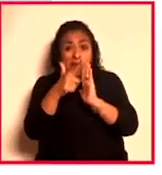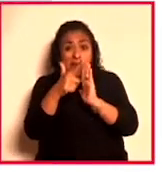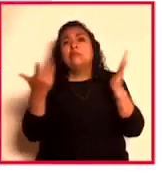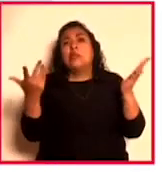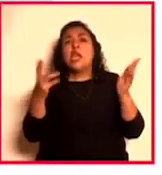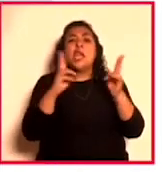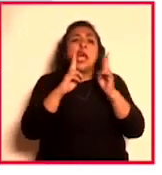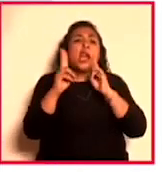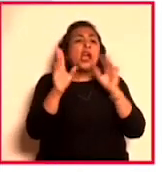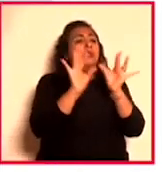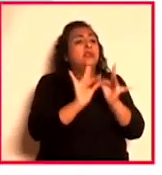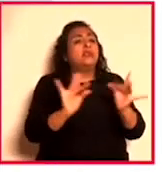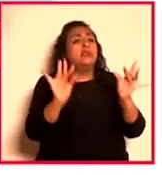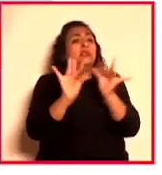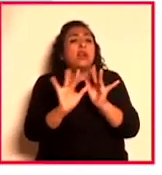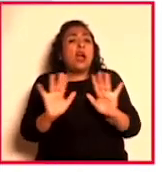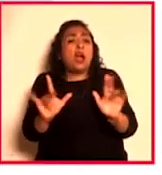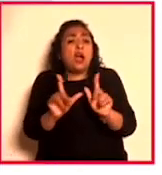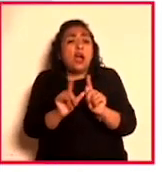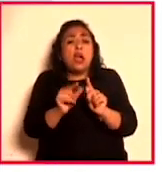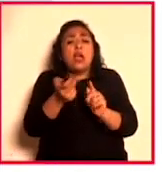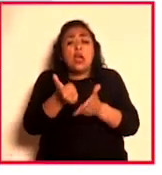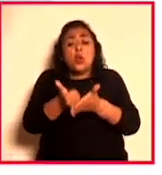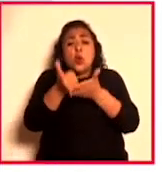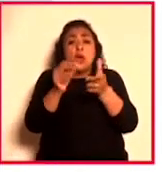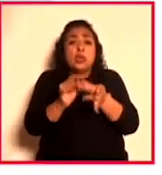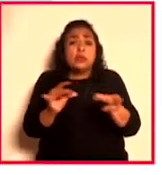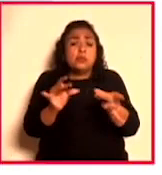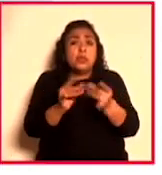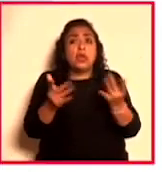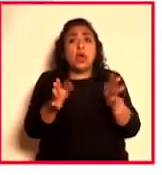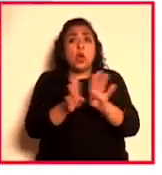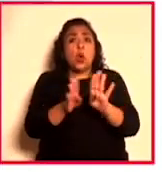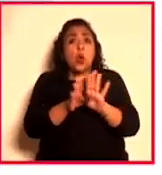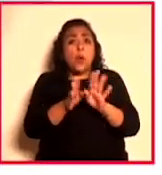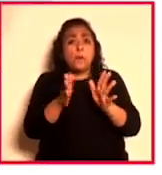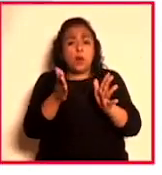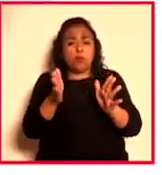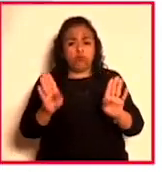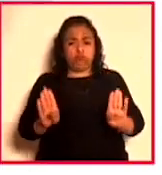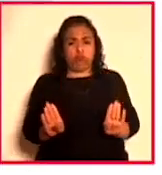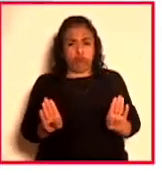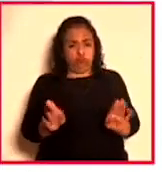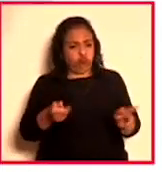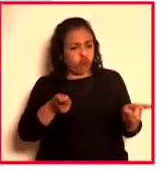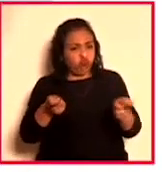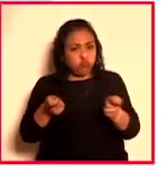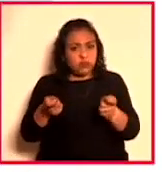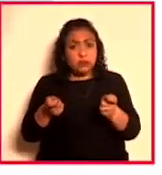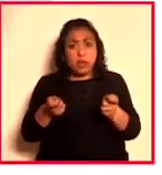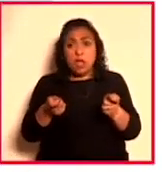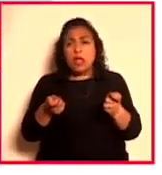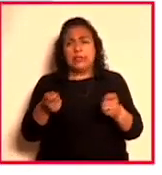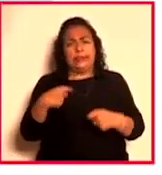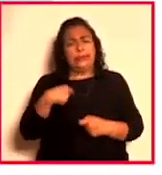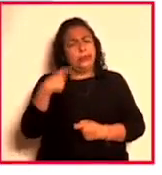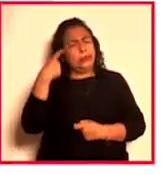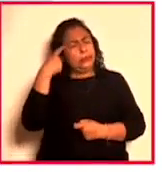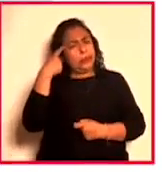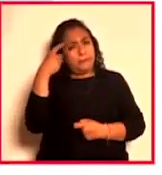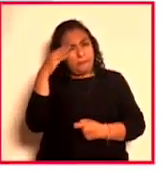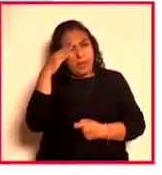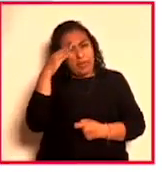es un relato para explicar cómo se rige tu conducta. Pero a poco que lo pienses,